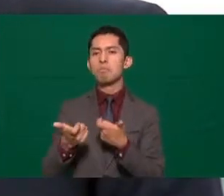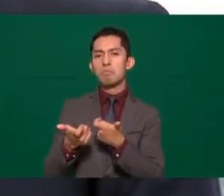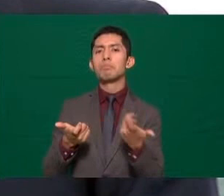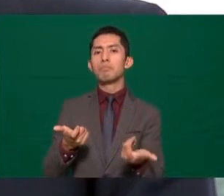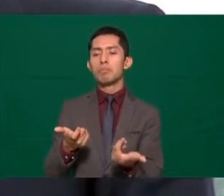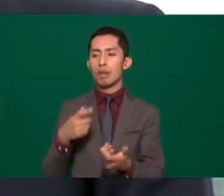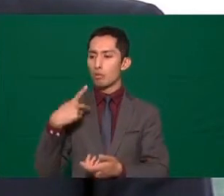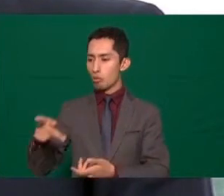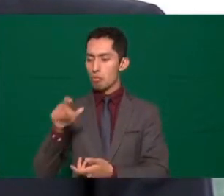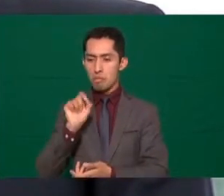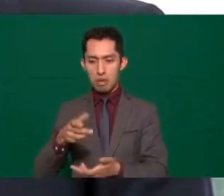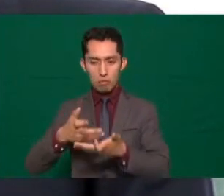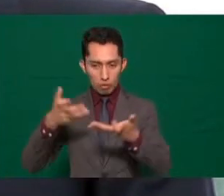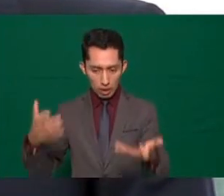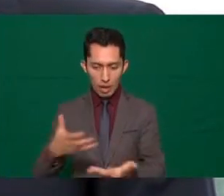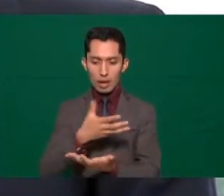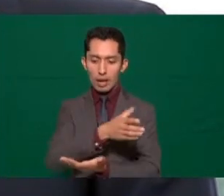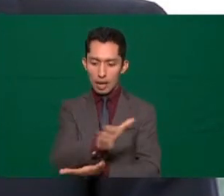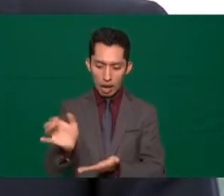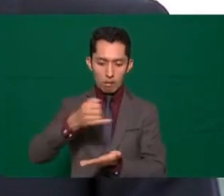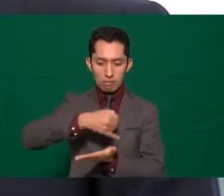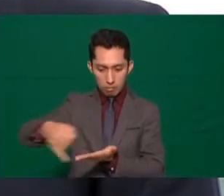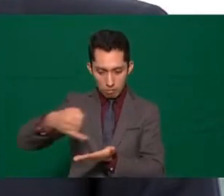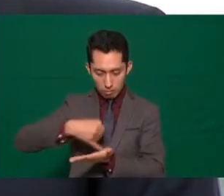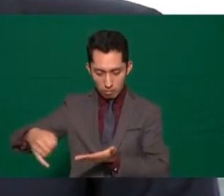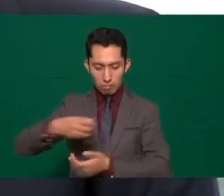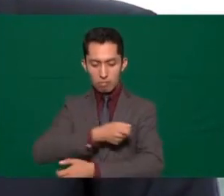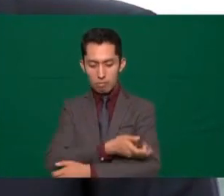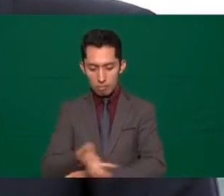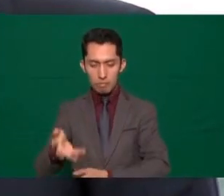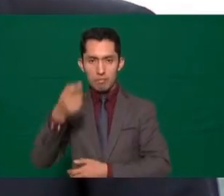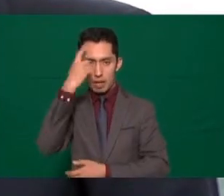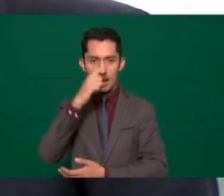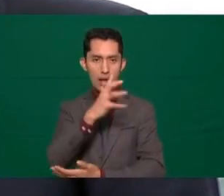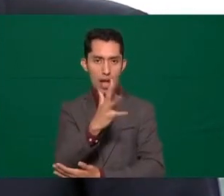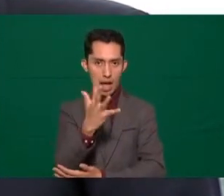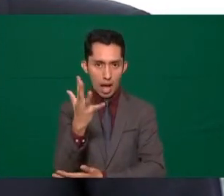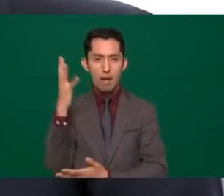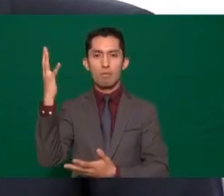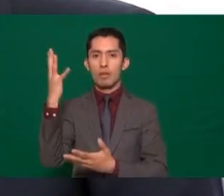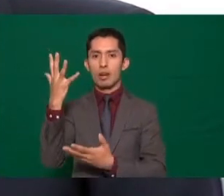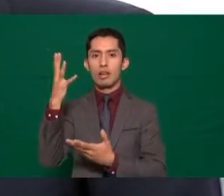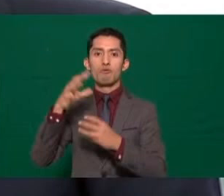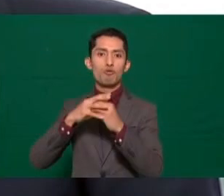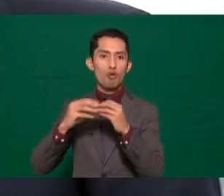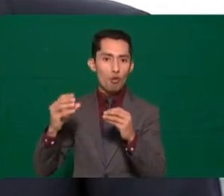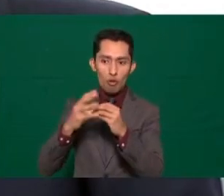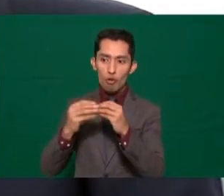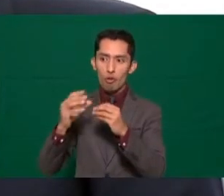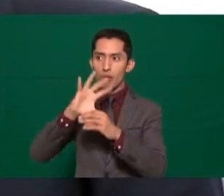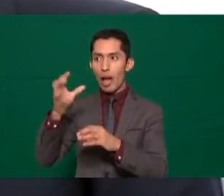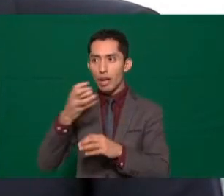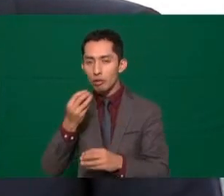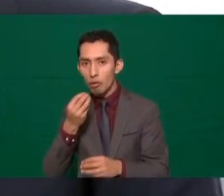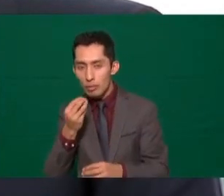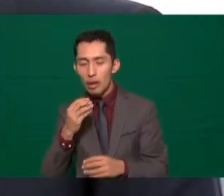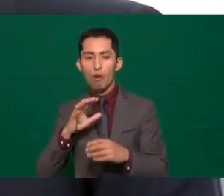se pueda, se siembren árboles frutales y